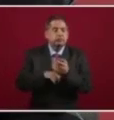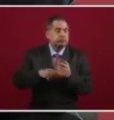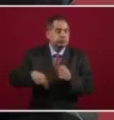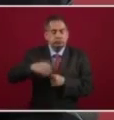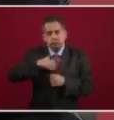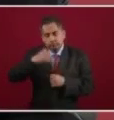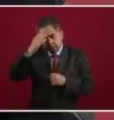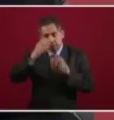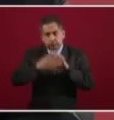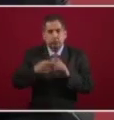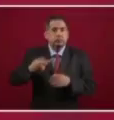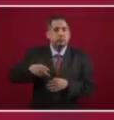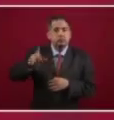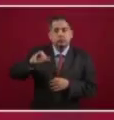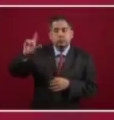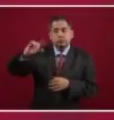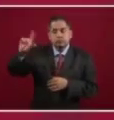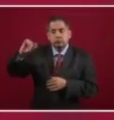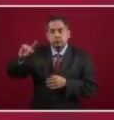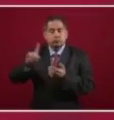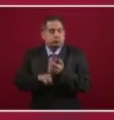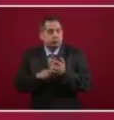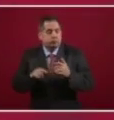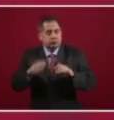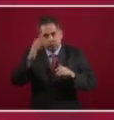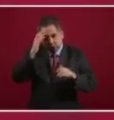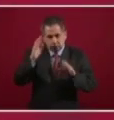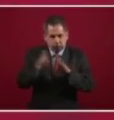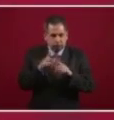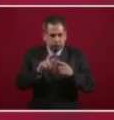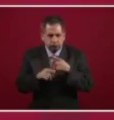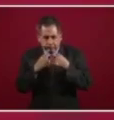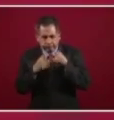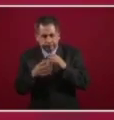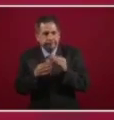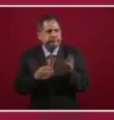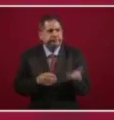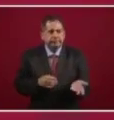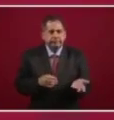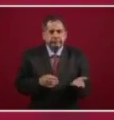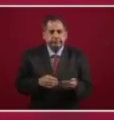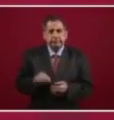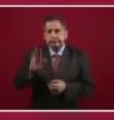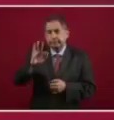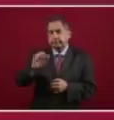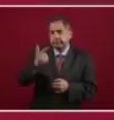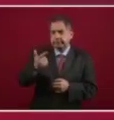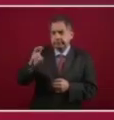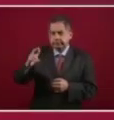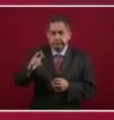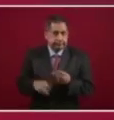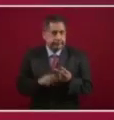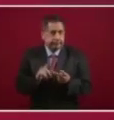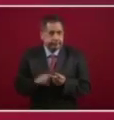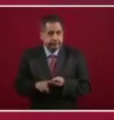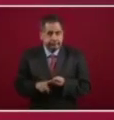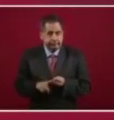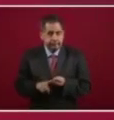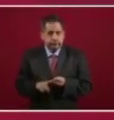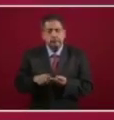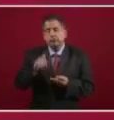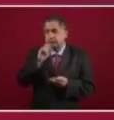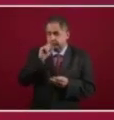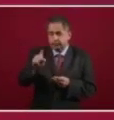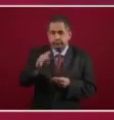conociendo las autoridades. Aquí interviene la Fiscalía del Estado